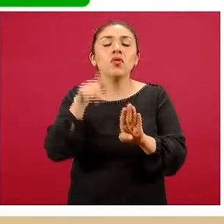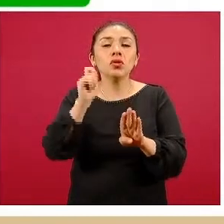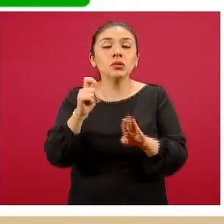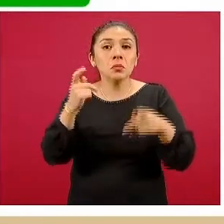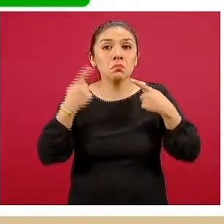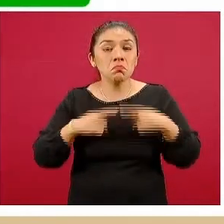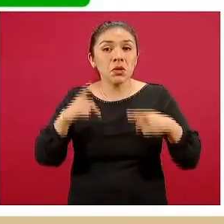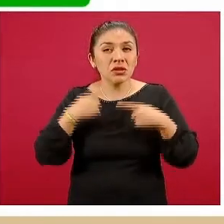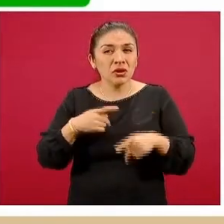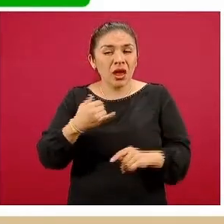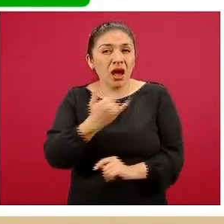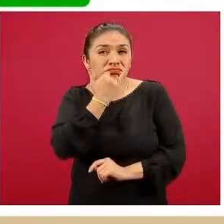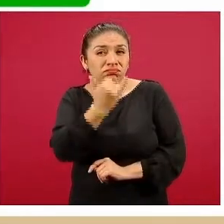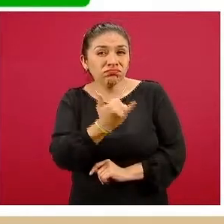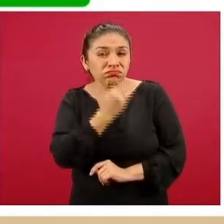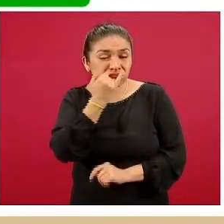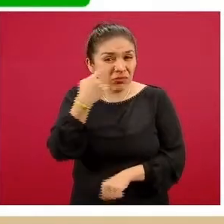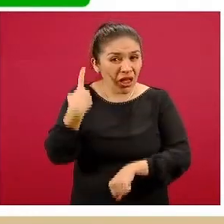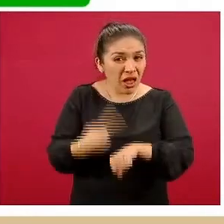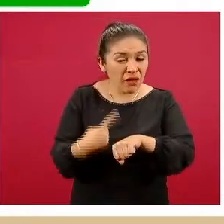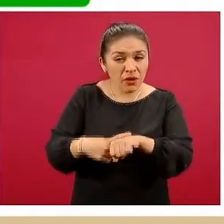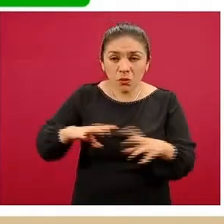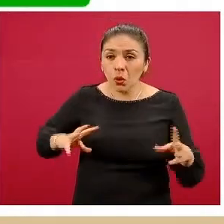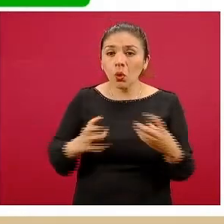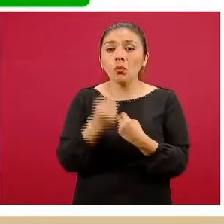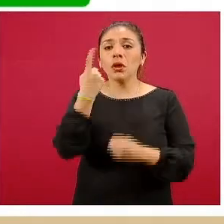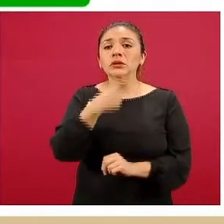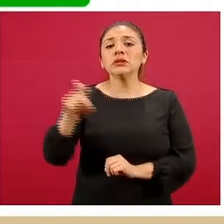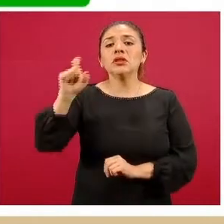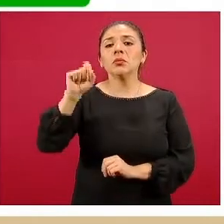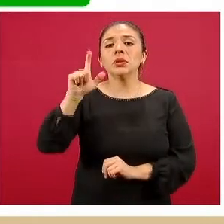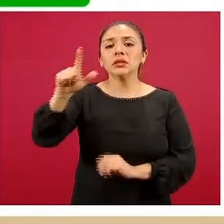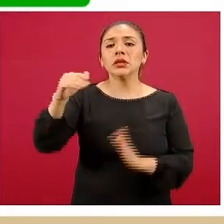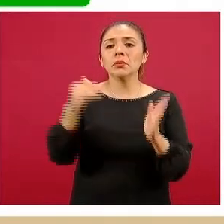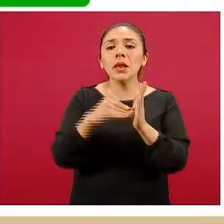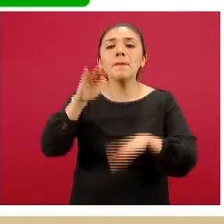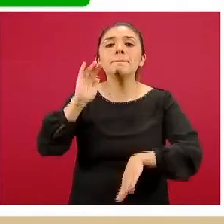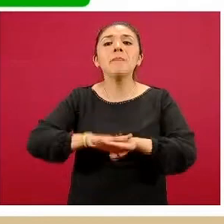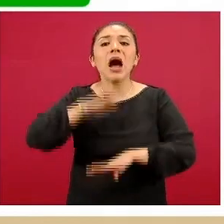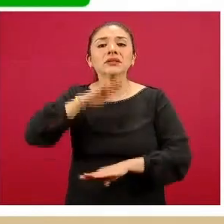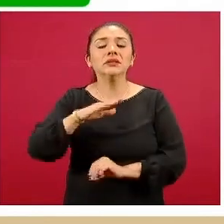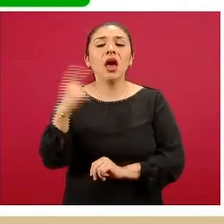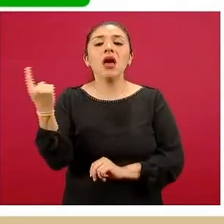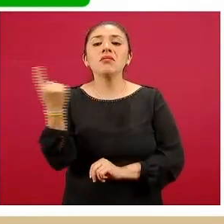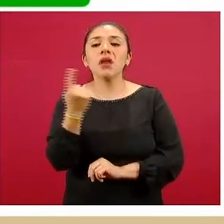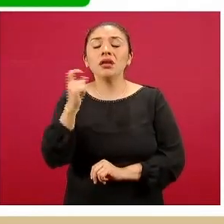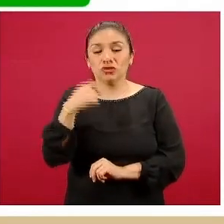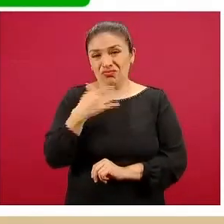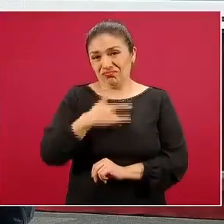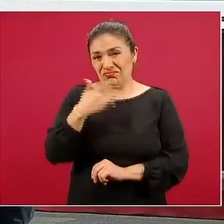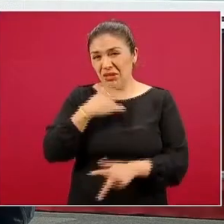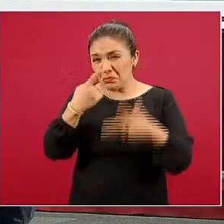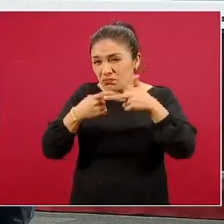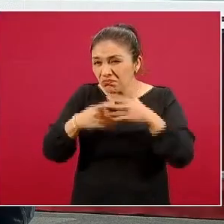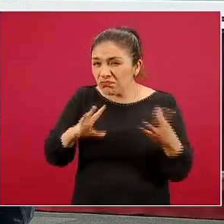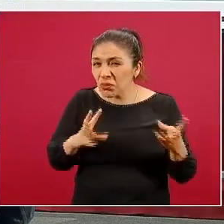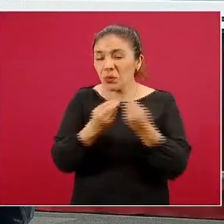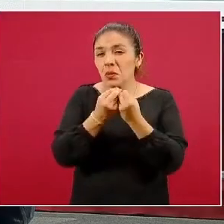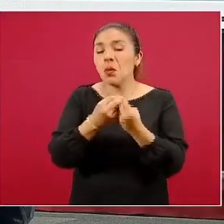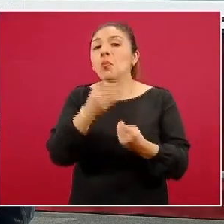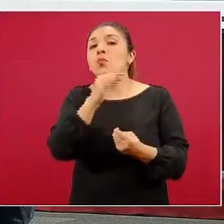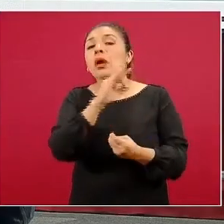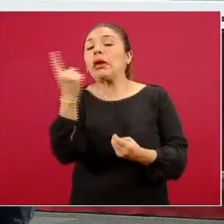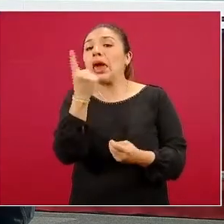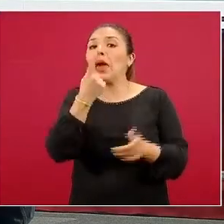casos estimados, son prácticamente 127,000 más casos los que estamos estimando en relación a